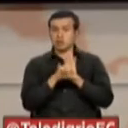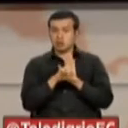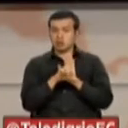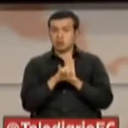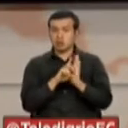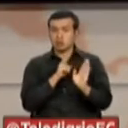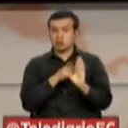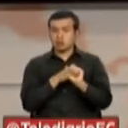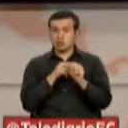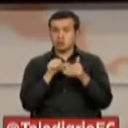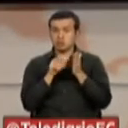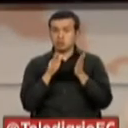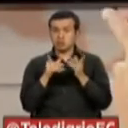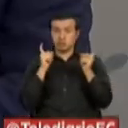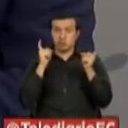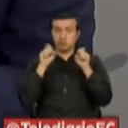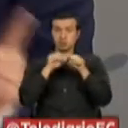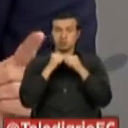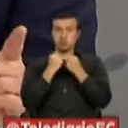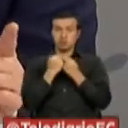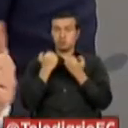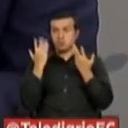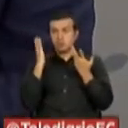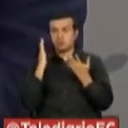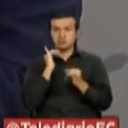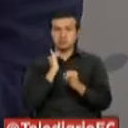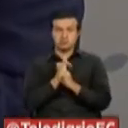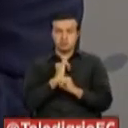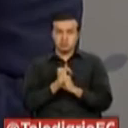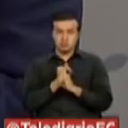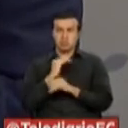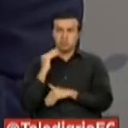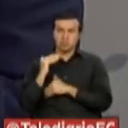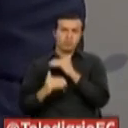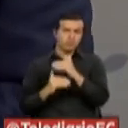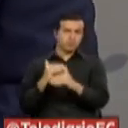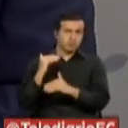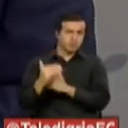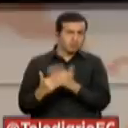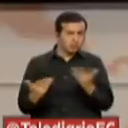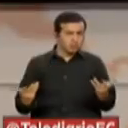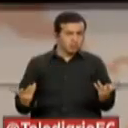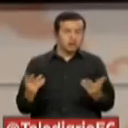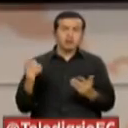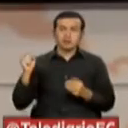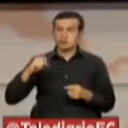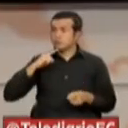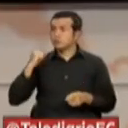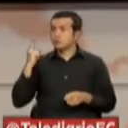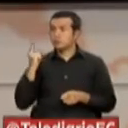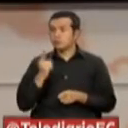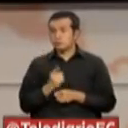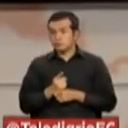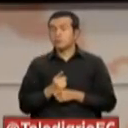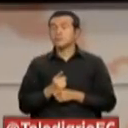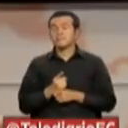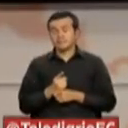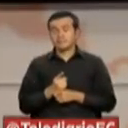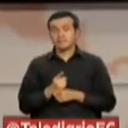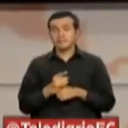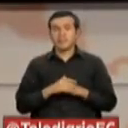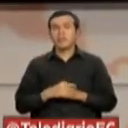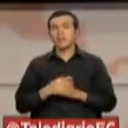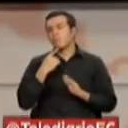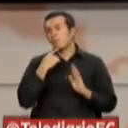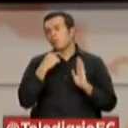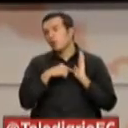Participación Ciudadana y Control Social. Pero en este caso, perdón, más que instituciones, ¿procedimientos? Sí, pues podría haber,